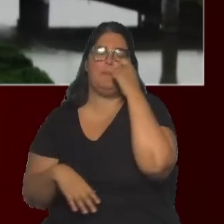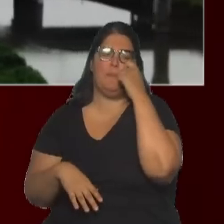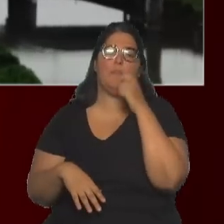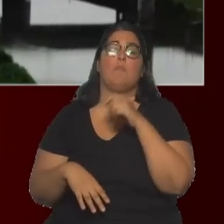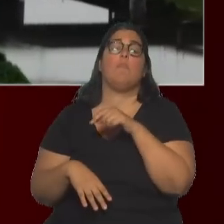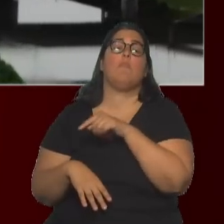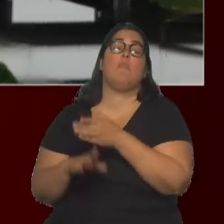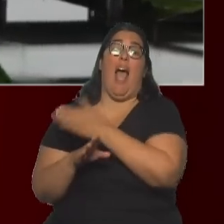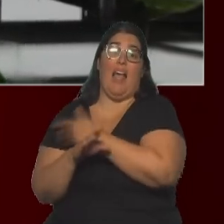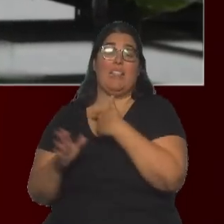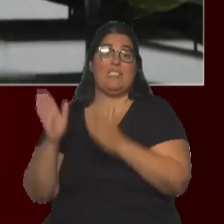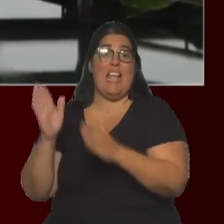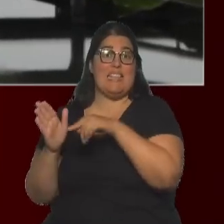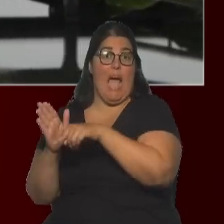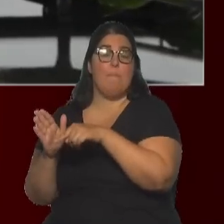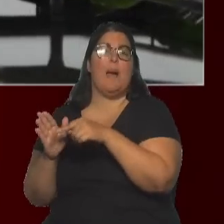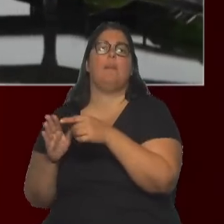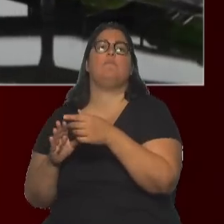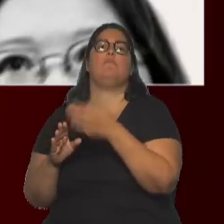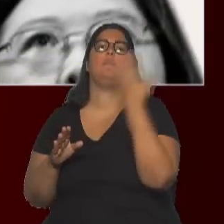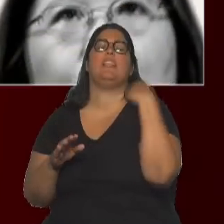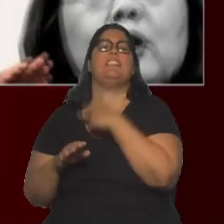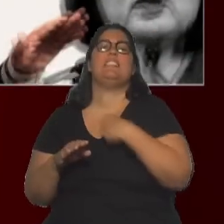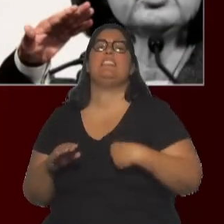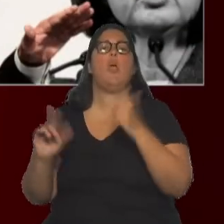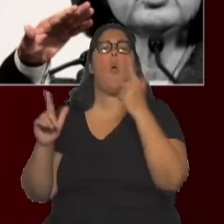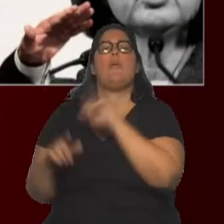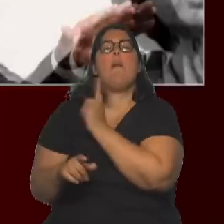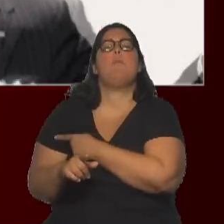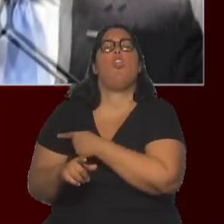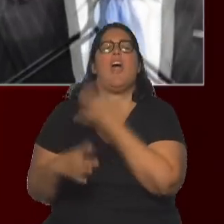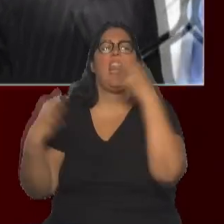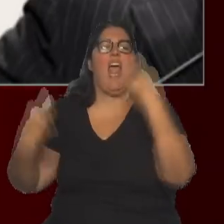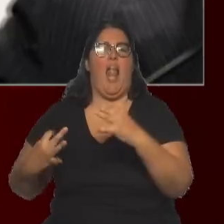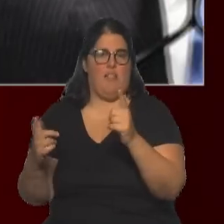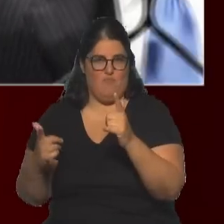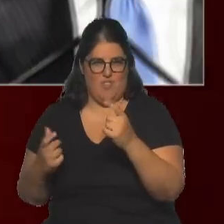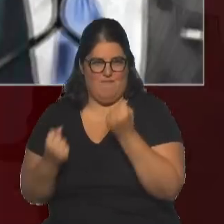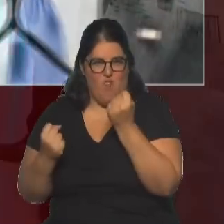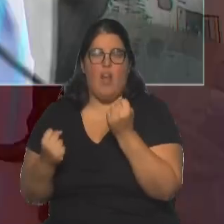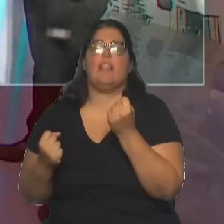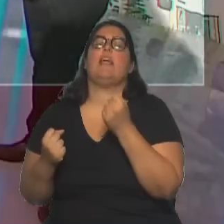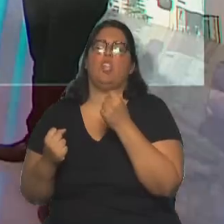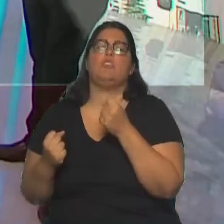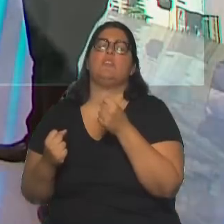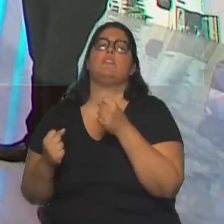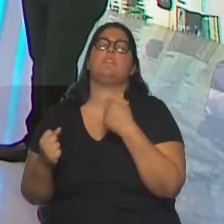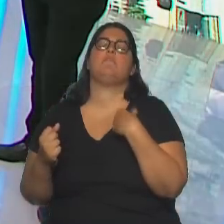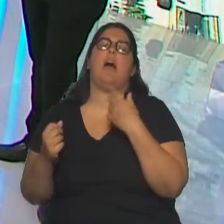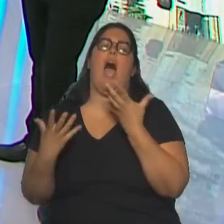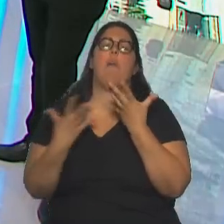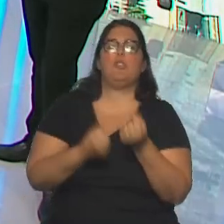etapa durante la cual, como China aún no tenía un suficiente poder relativo, acompañaba a